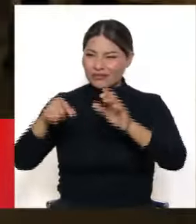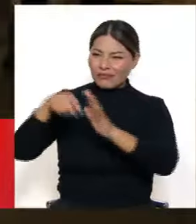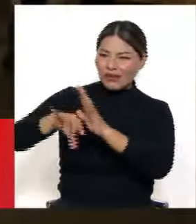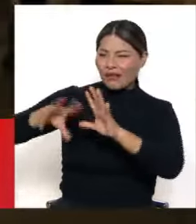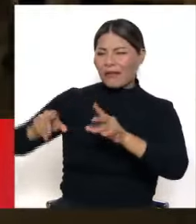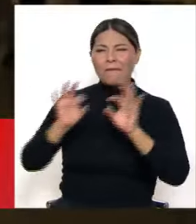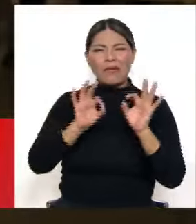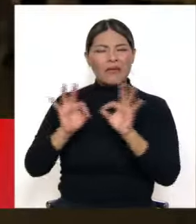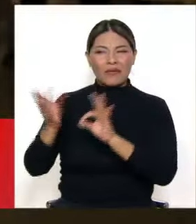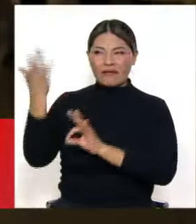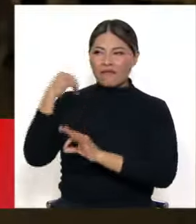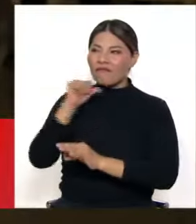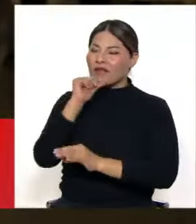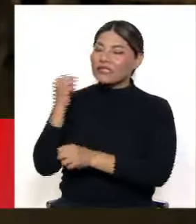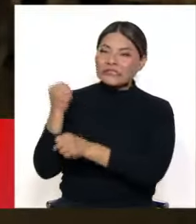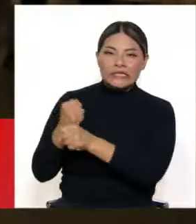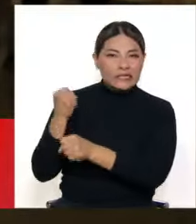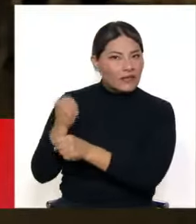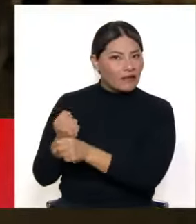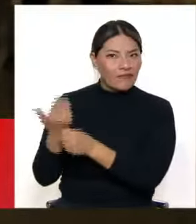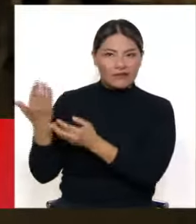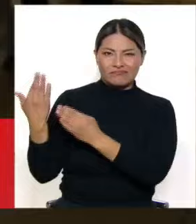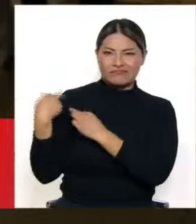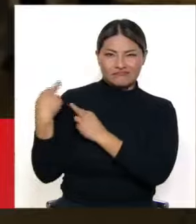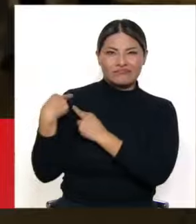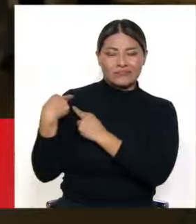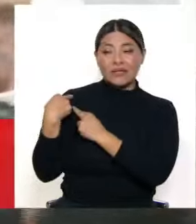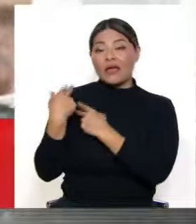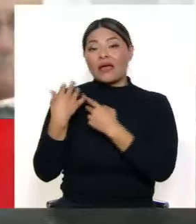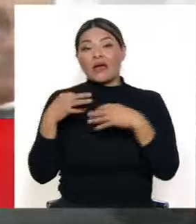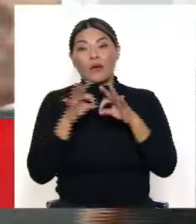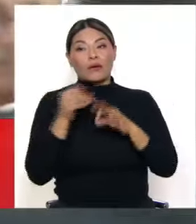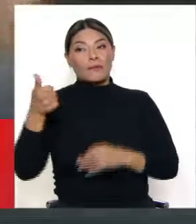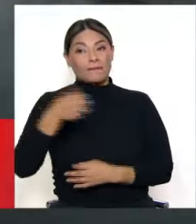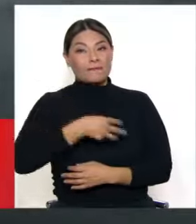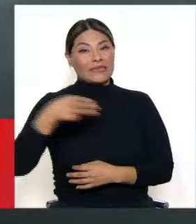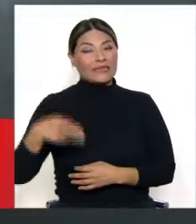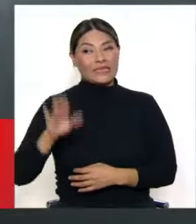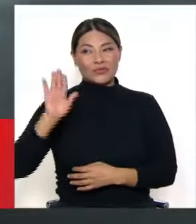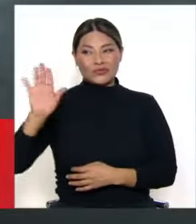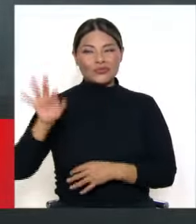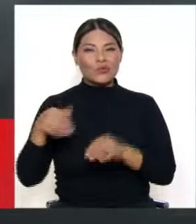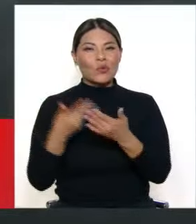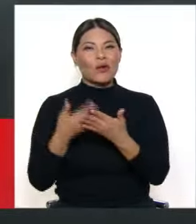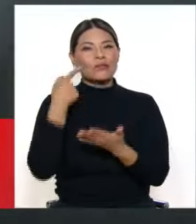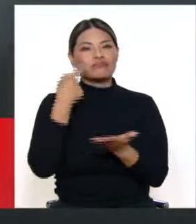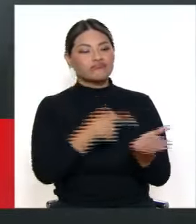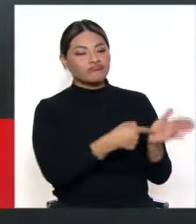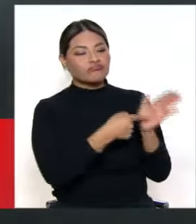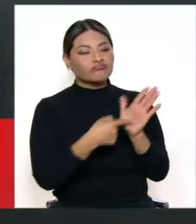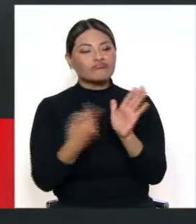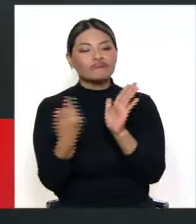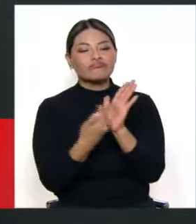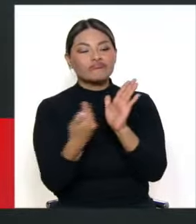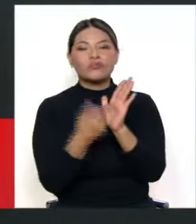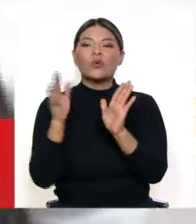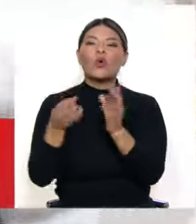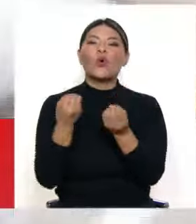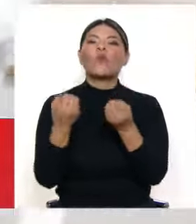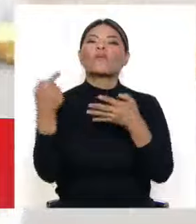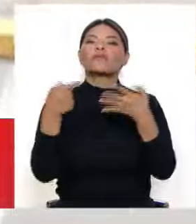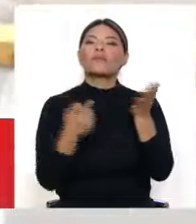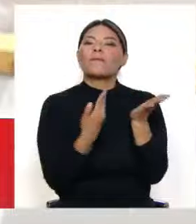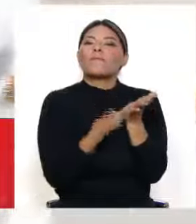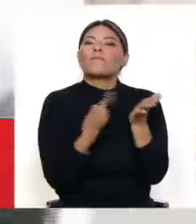ciudadana algunos parlamentarios se mostraron a favor de que el ministro exponga las acciones que su sector realiza